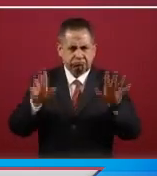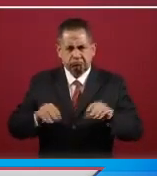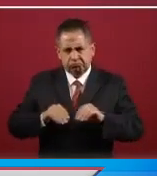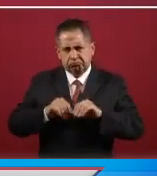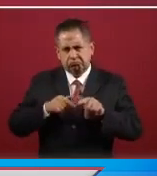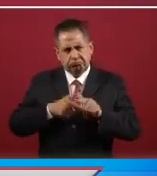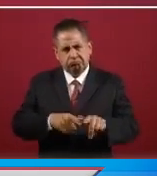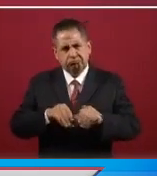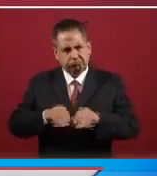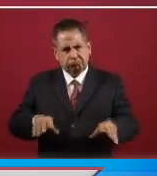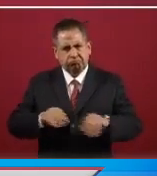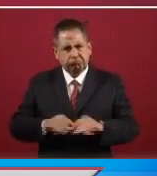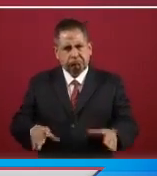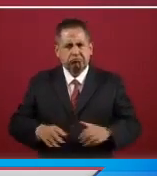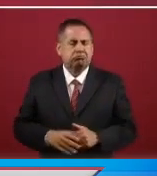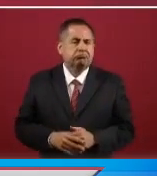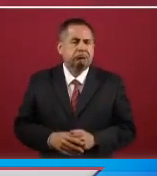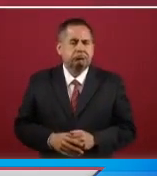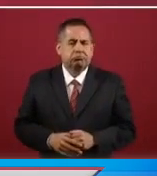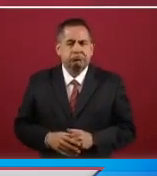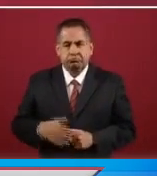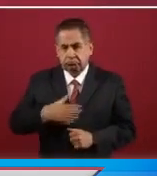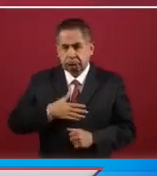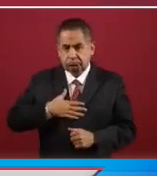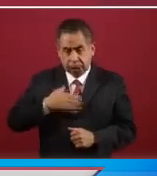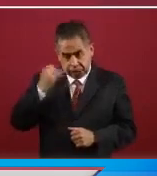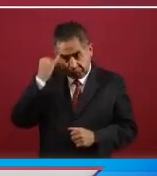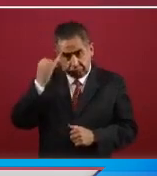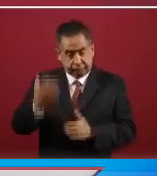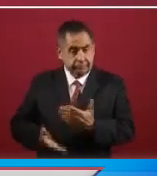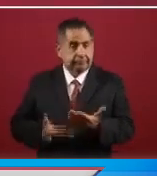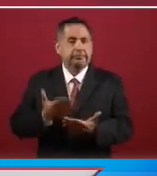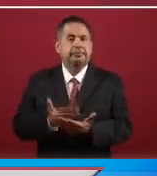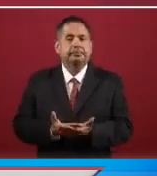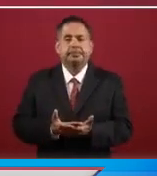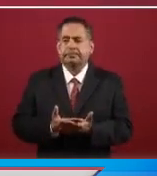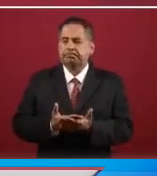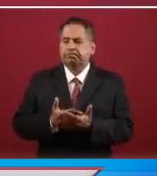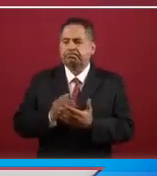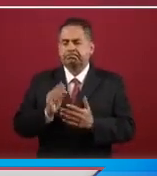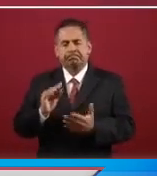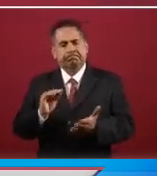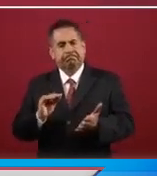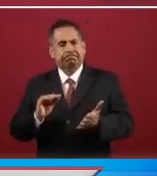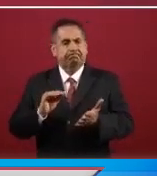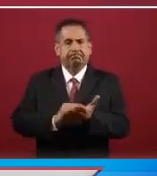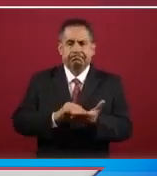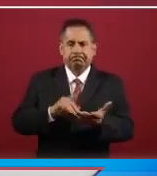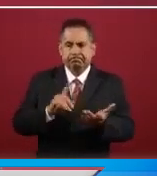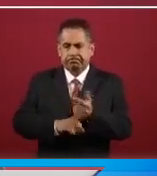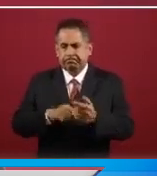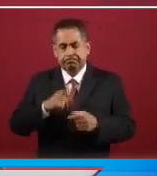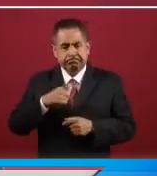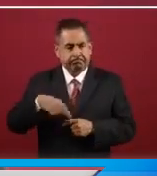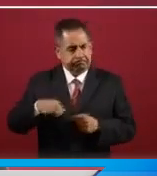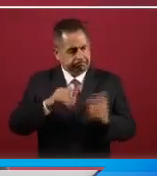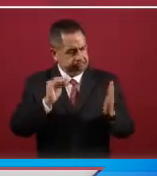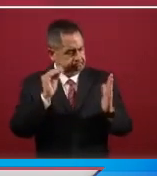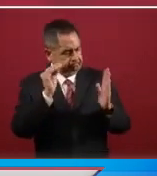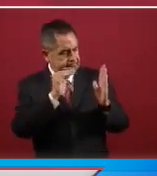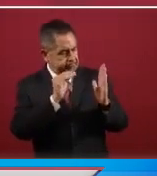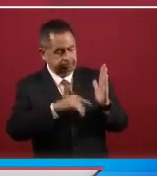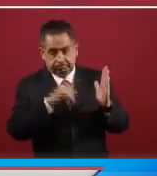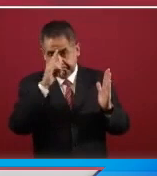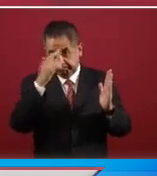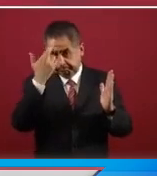directa a quienes promueven amparos en contra de las obras para la construcción del aeropuerto en Santa Lucía. Es parte de un sabotaje legal evidente. Se